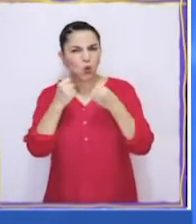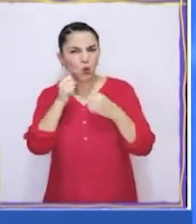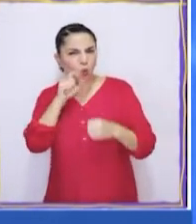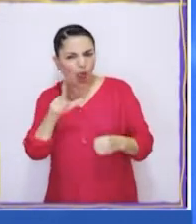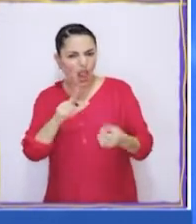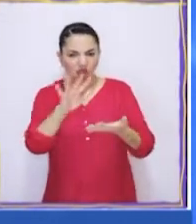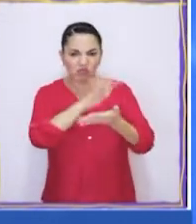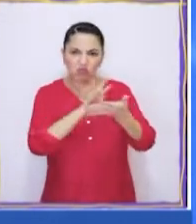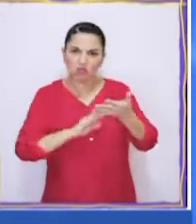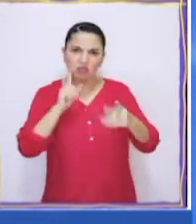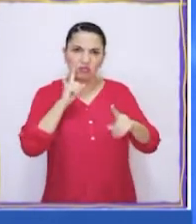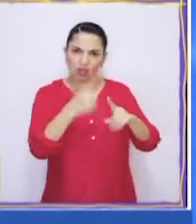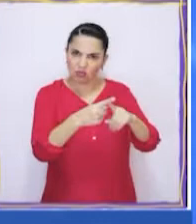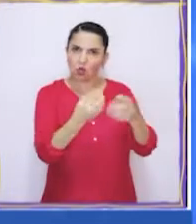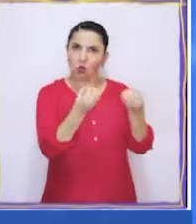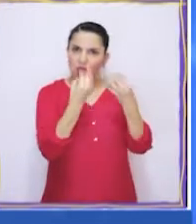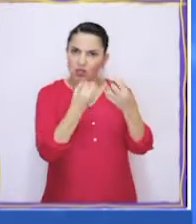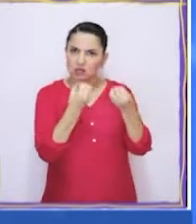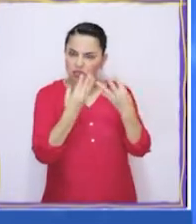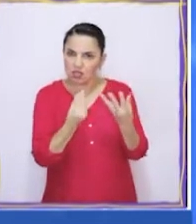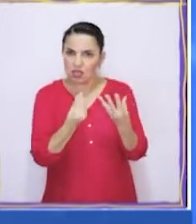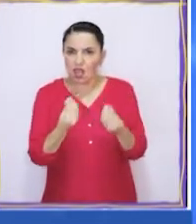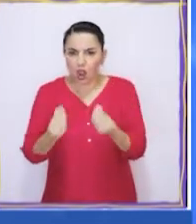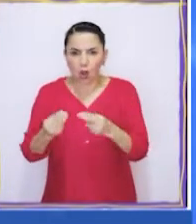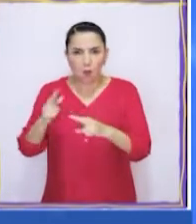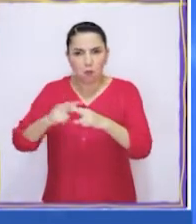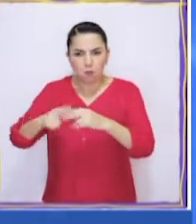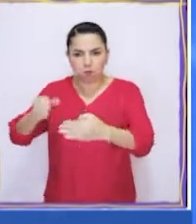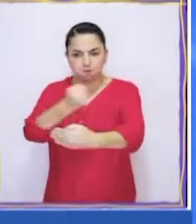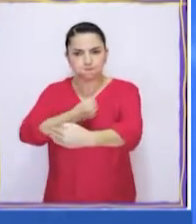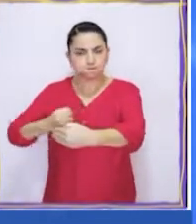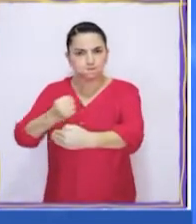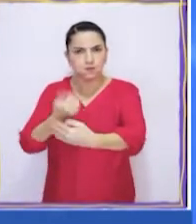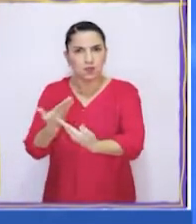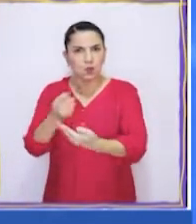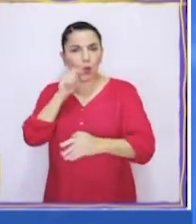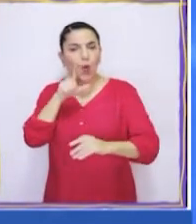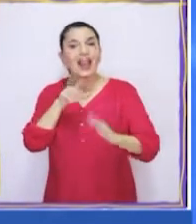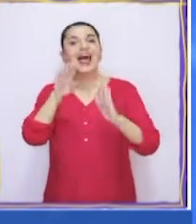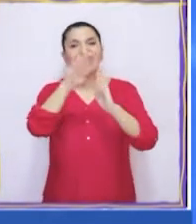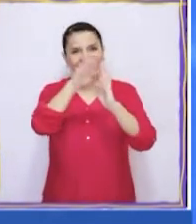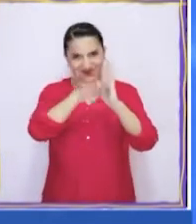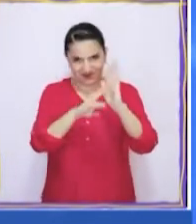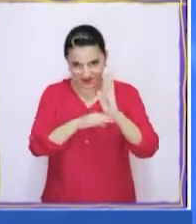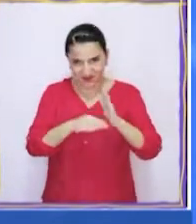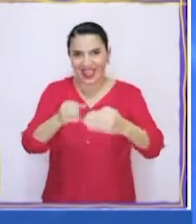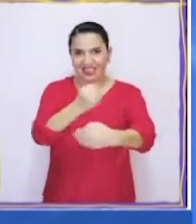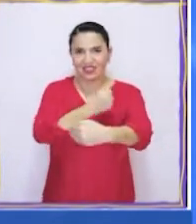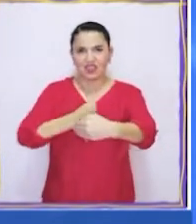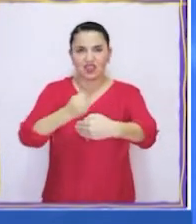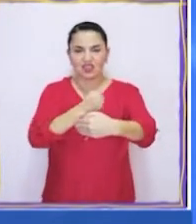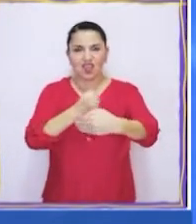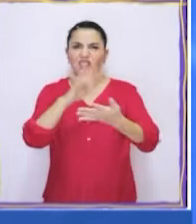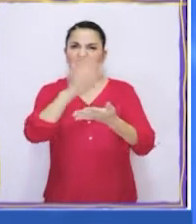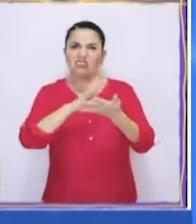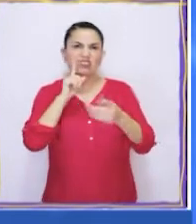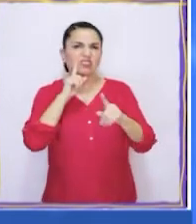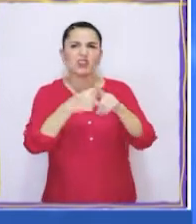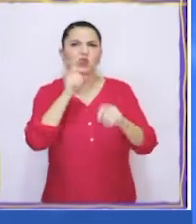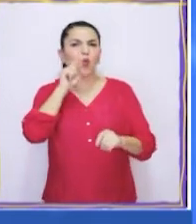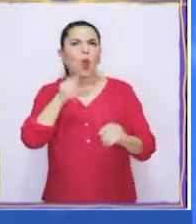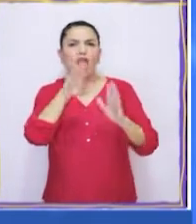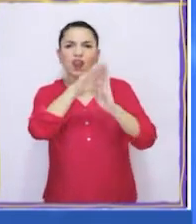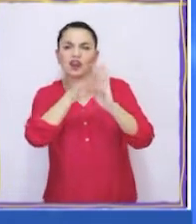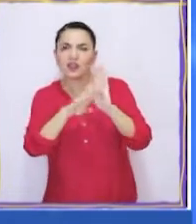cómo cocinar algo exacto la receta y qué tipo de texto es una receta tal